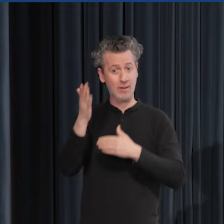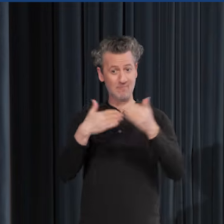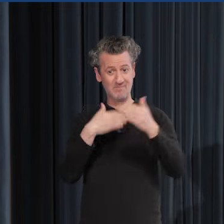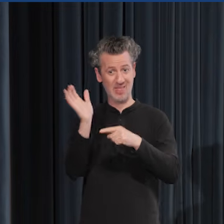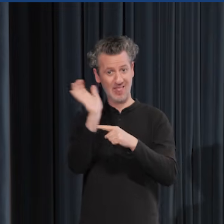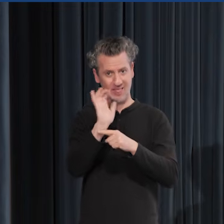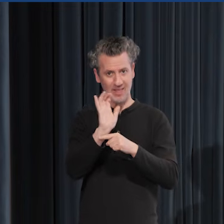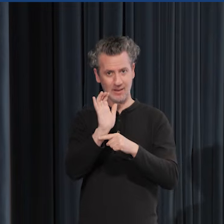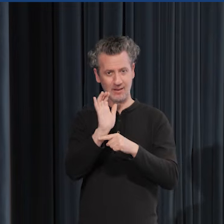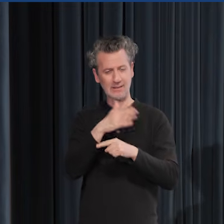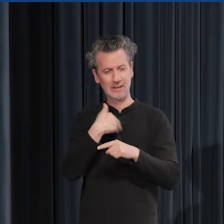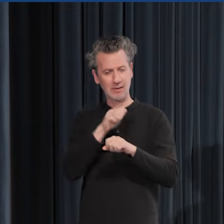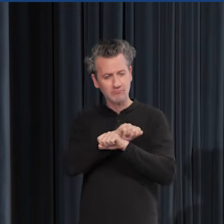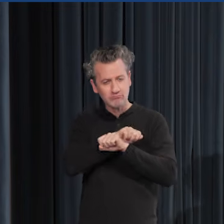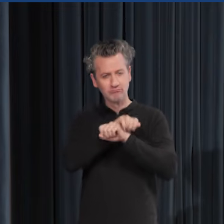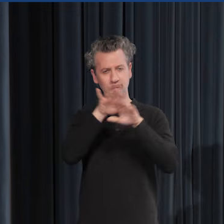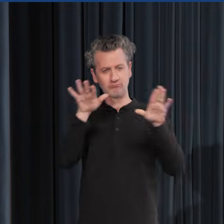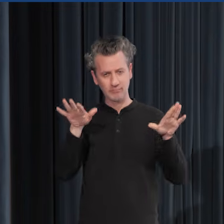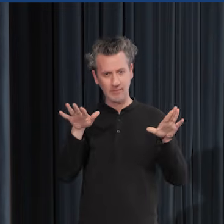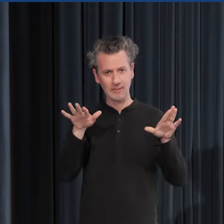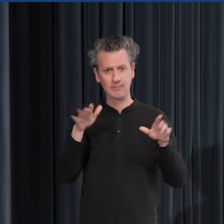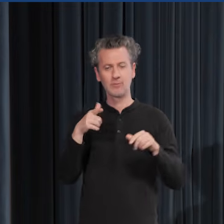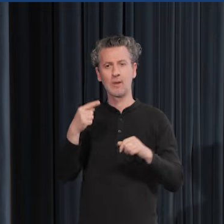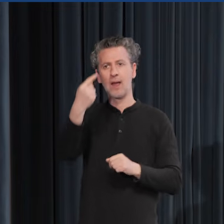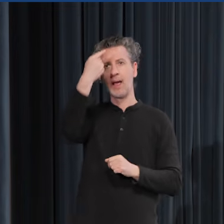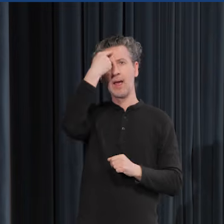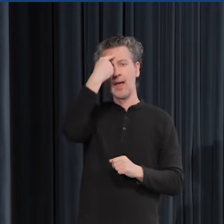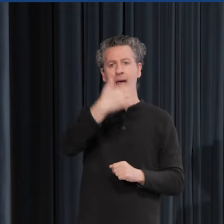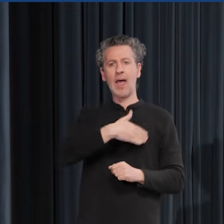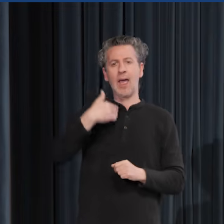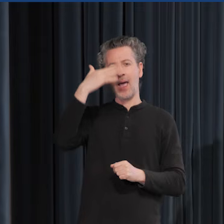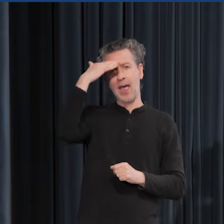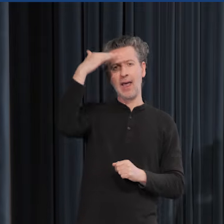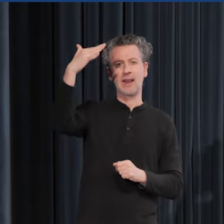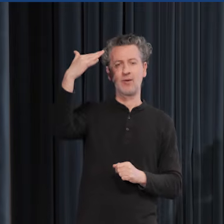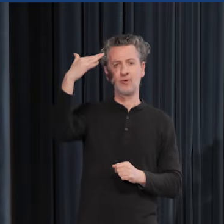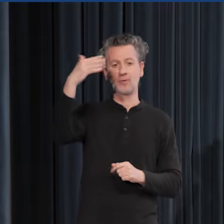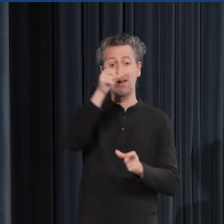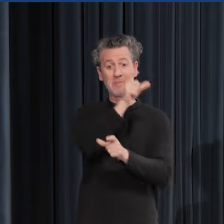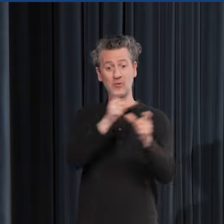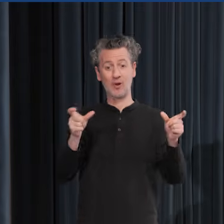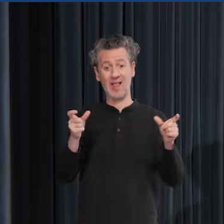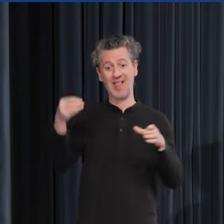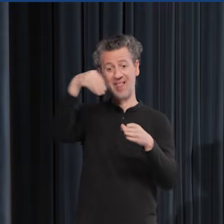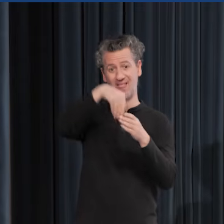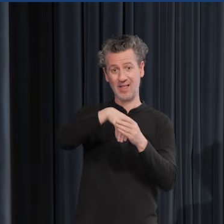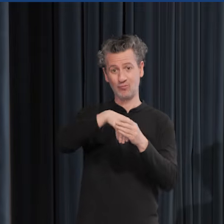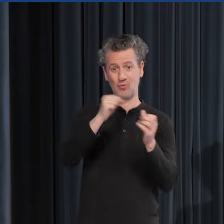reflejar en versión de anhelos de las personas que trabajan